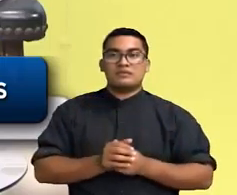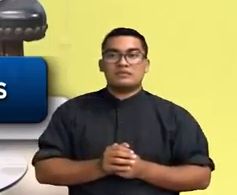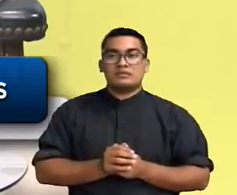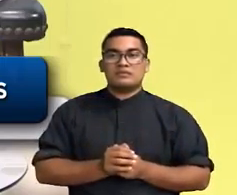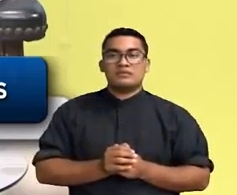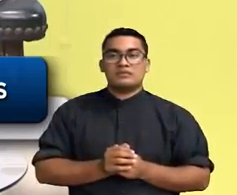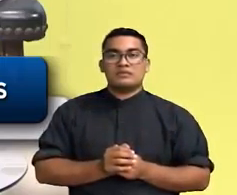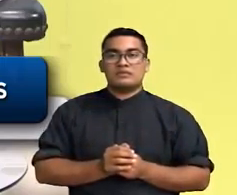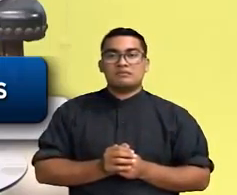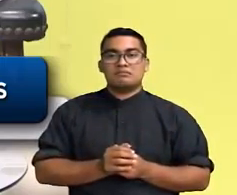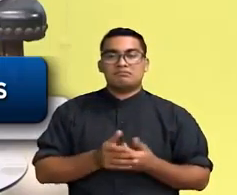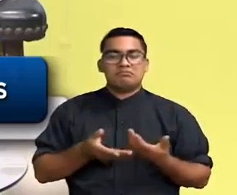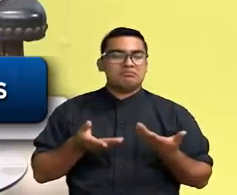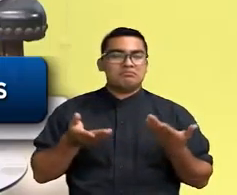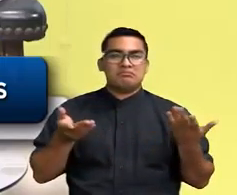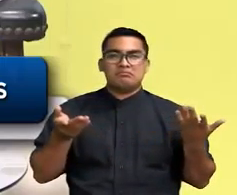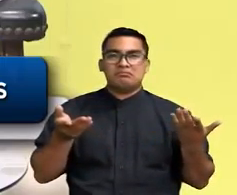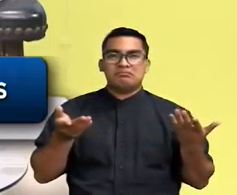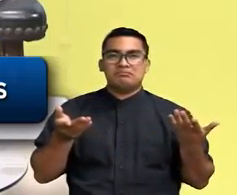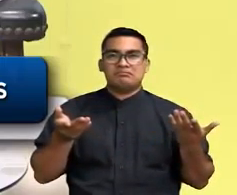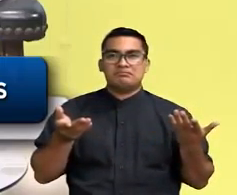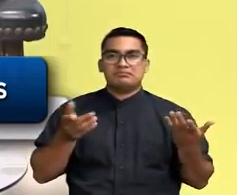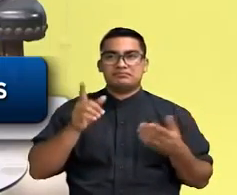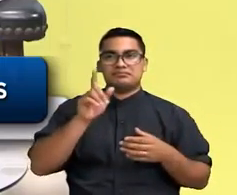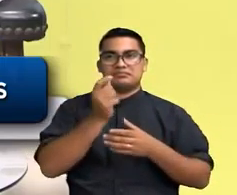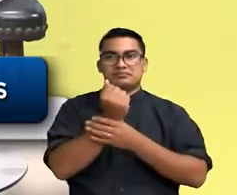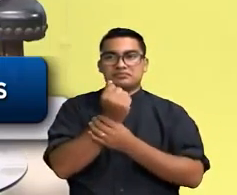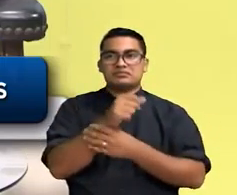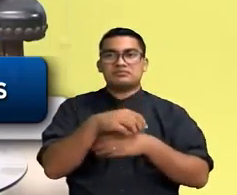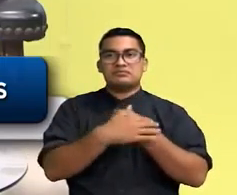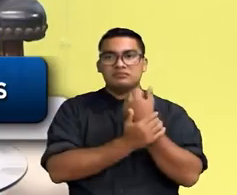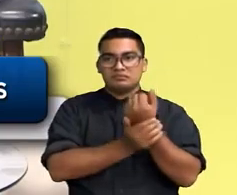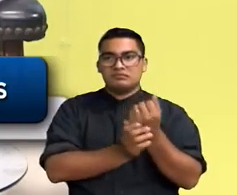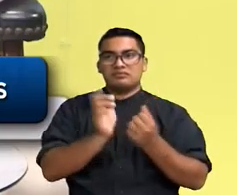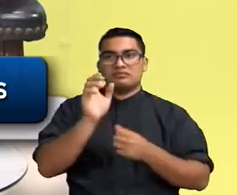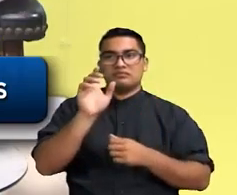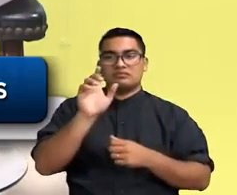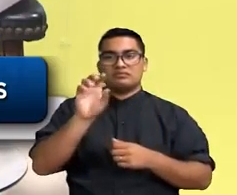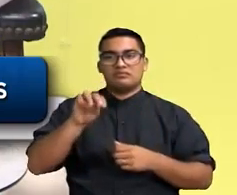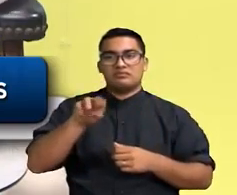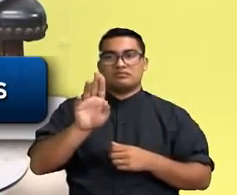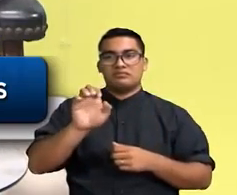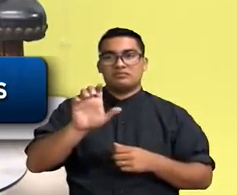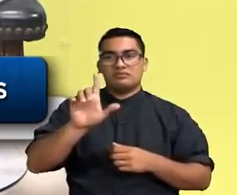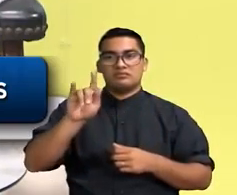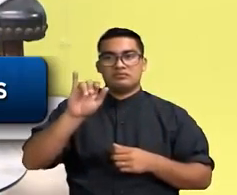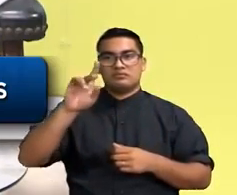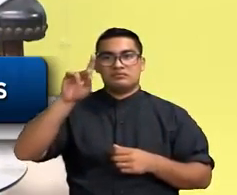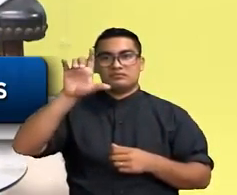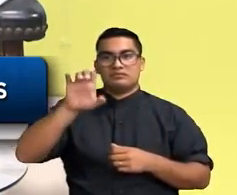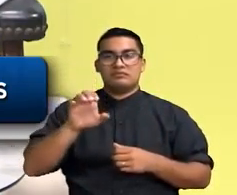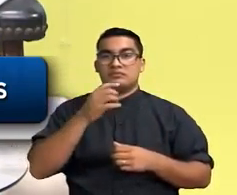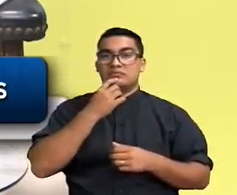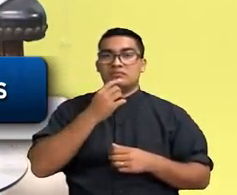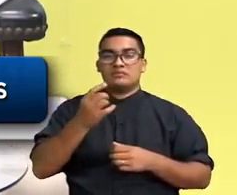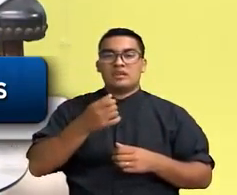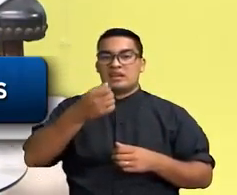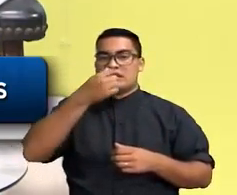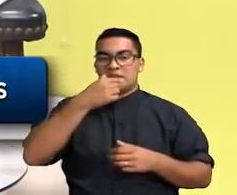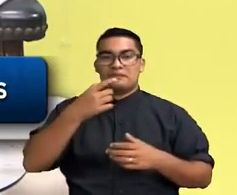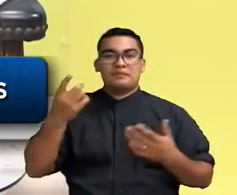como son las terapias de maxibustión, que generalmente las están promoviendo, la medicina, ¿verdad? Natural.